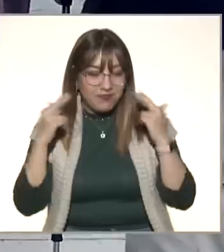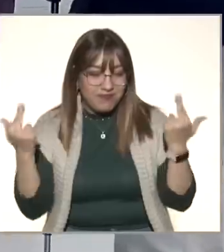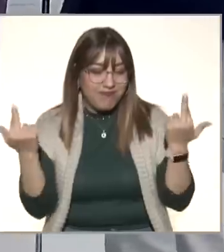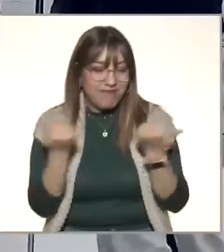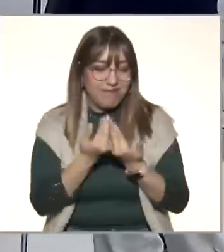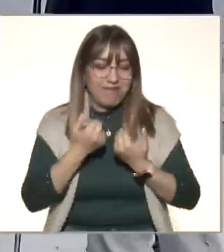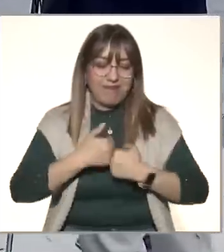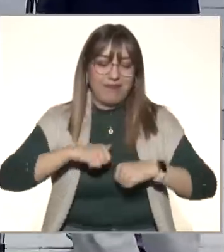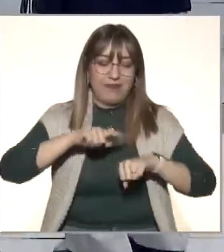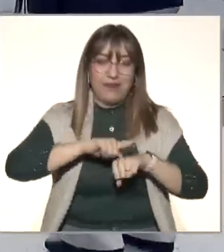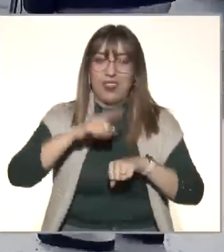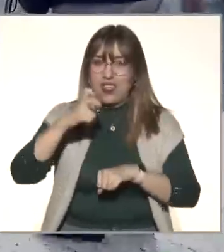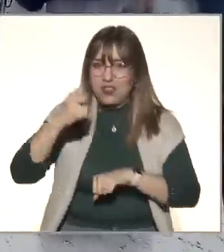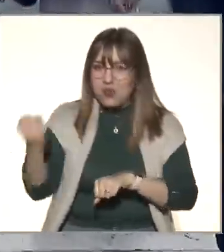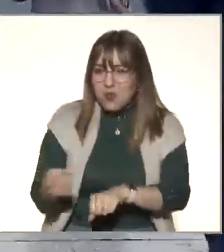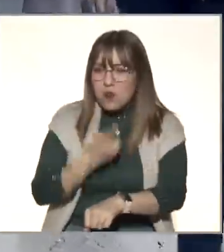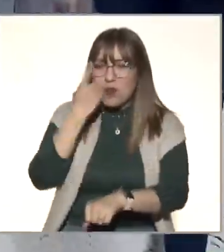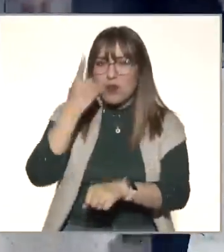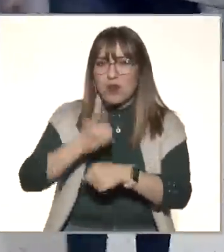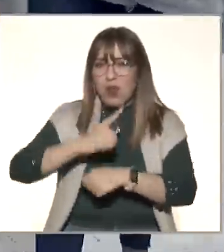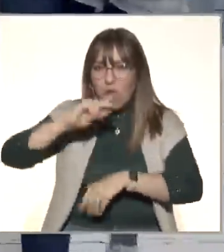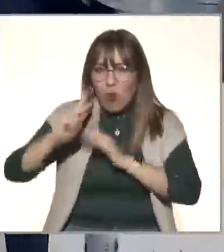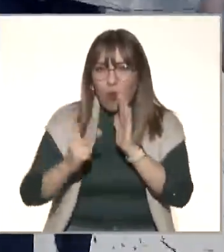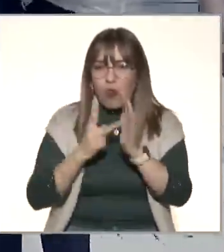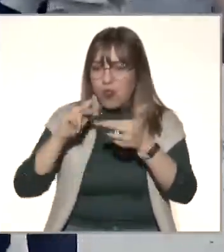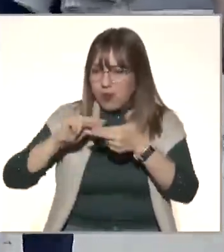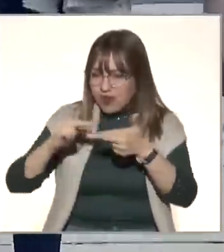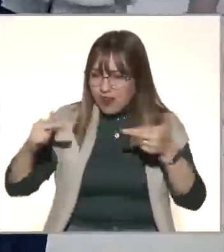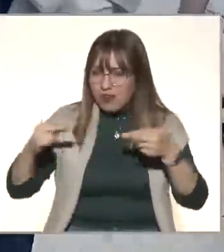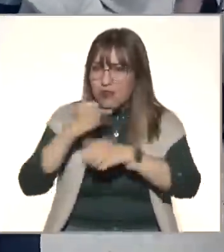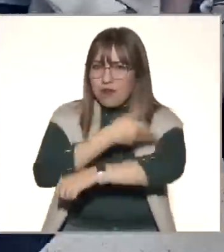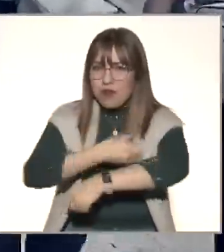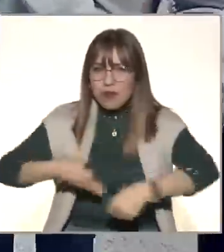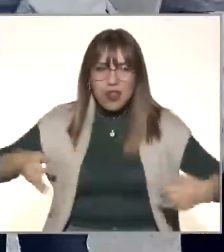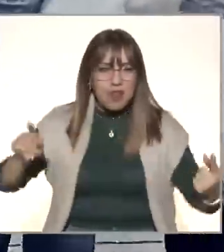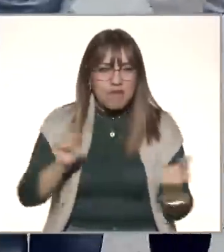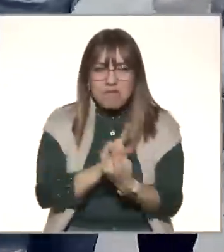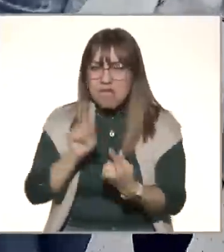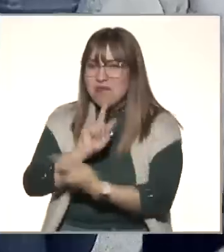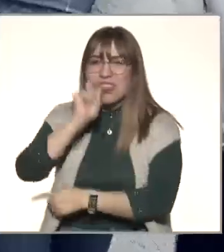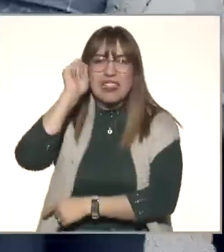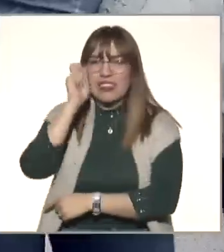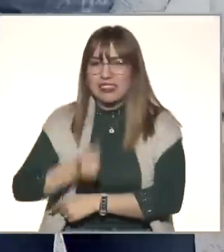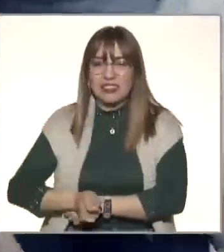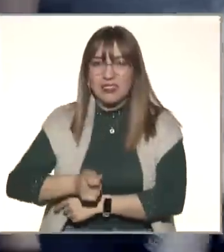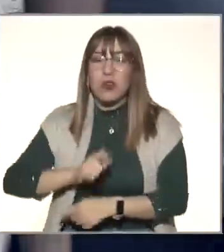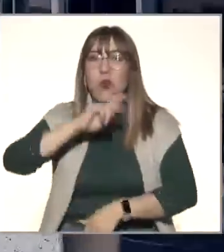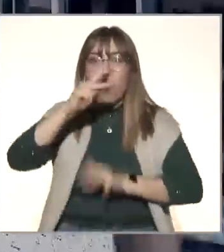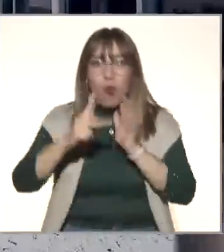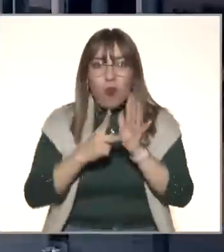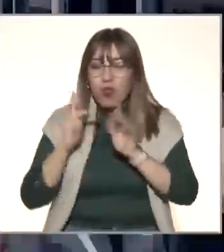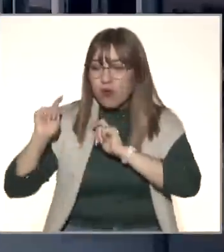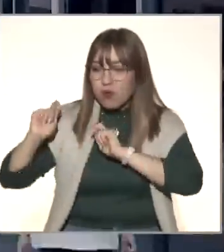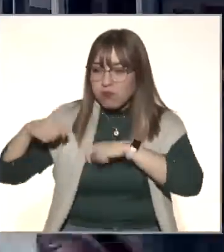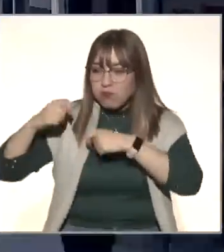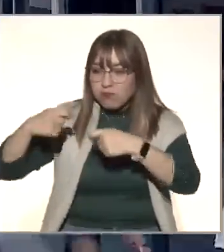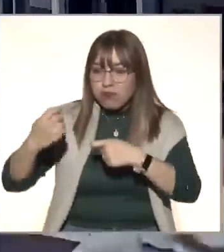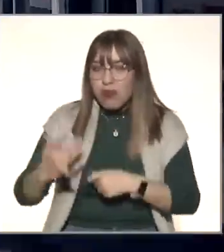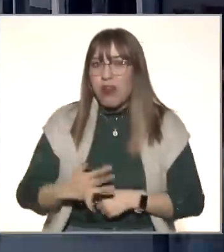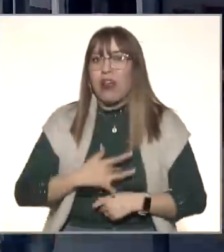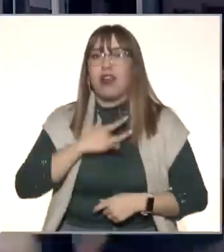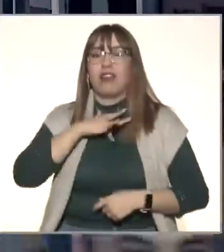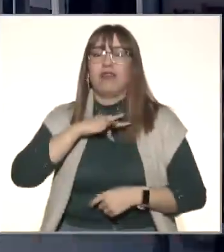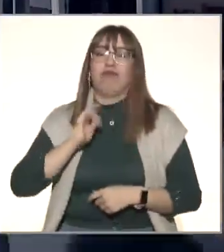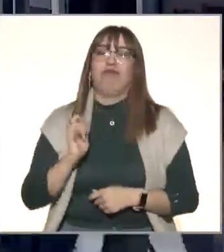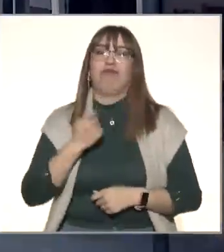son una oportunidad para resignificar las relaciones familiares y expresar signos para crear y transmitir sentidos mientras